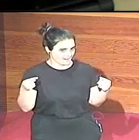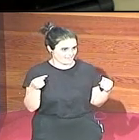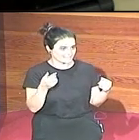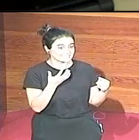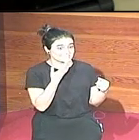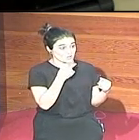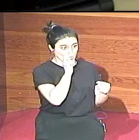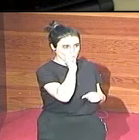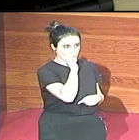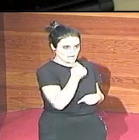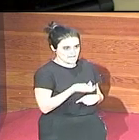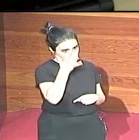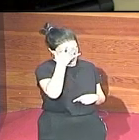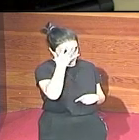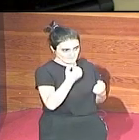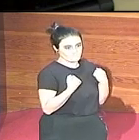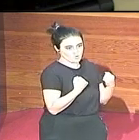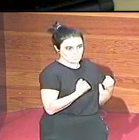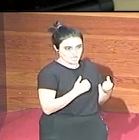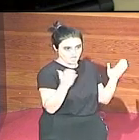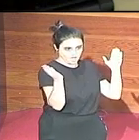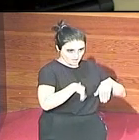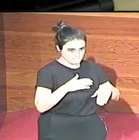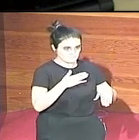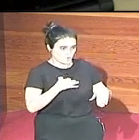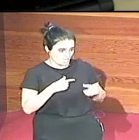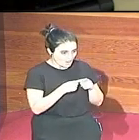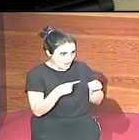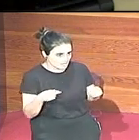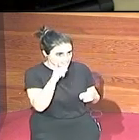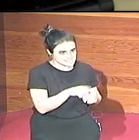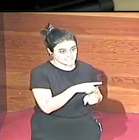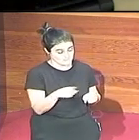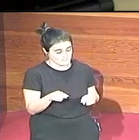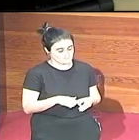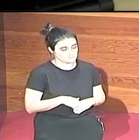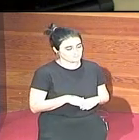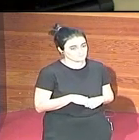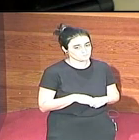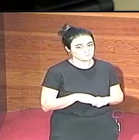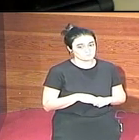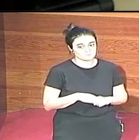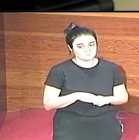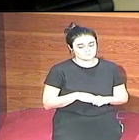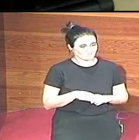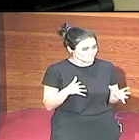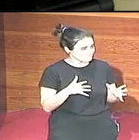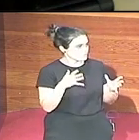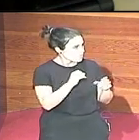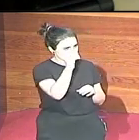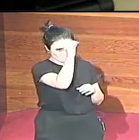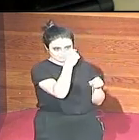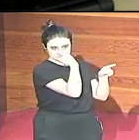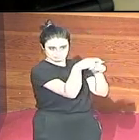Ucrania perdiera fuelle. En este mar revuelto, Moscú desplegará toda su